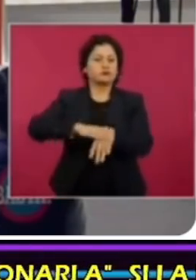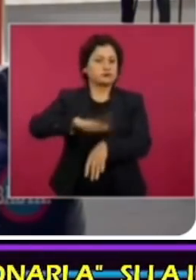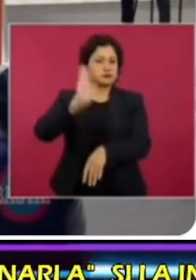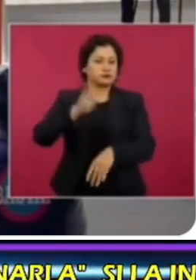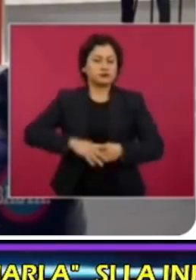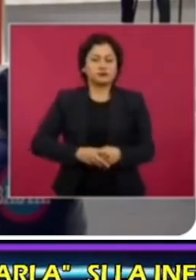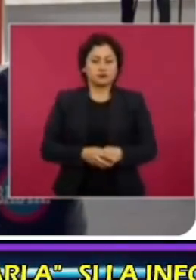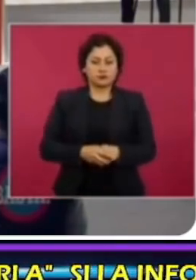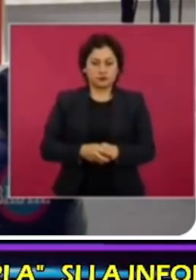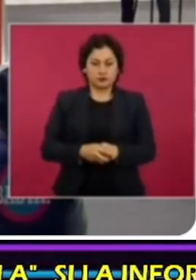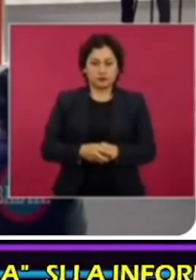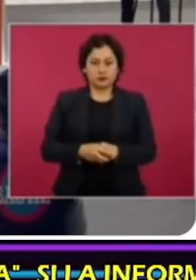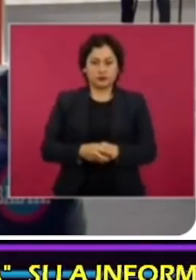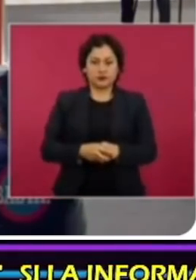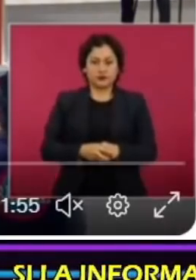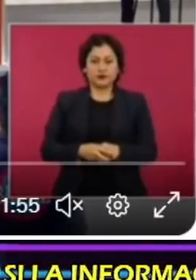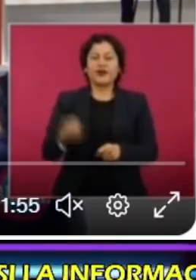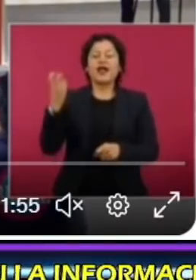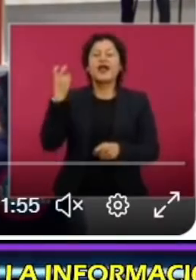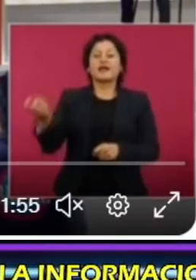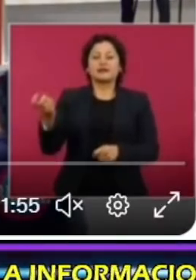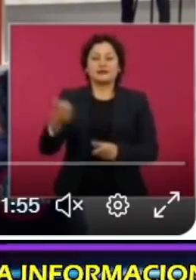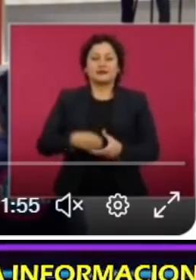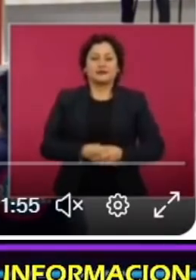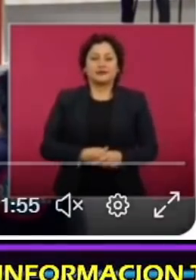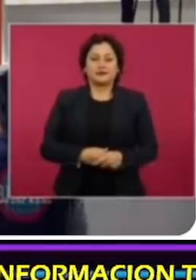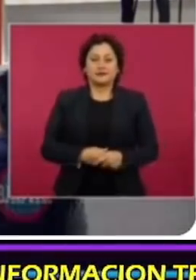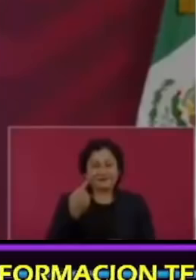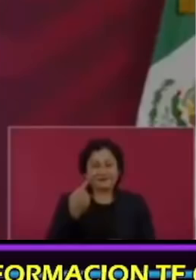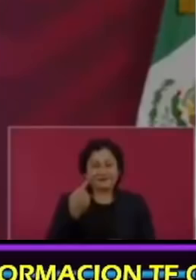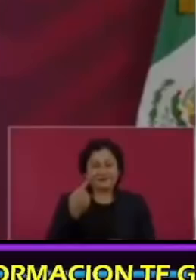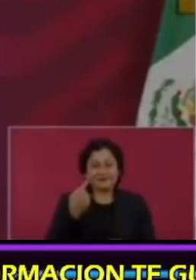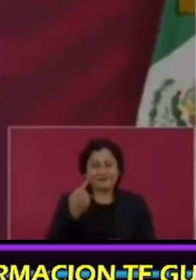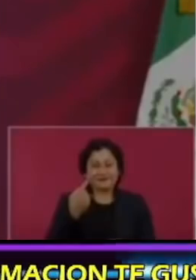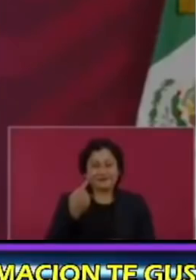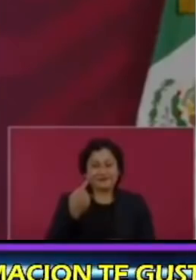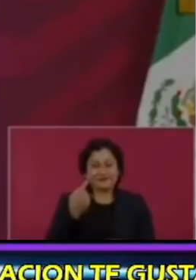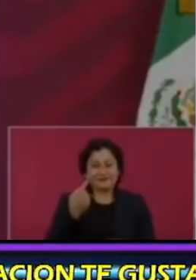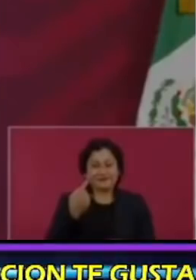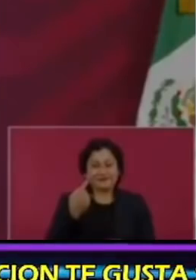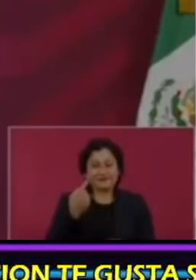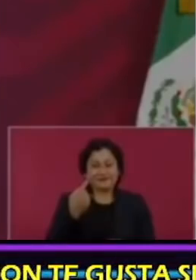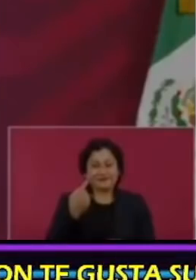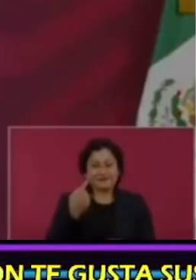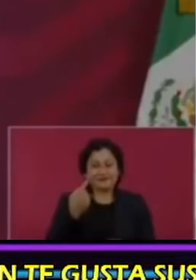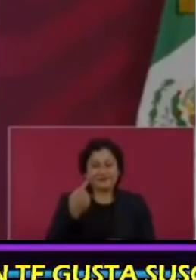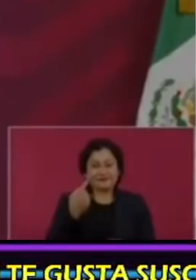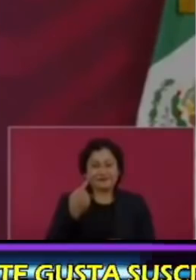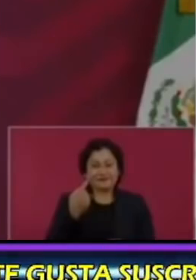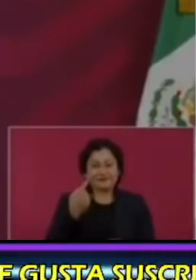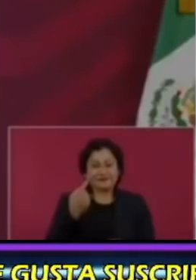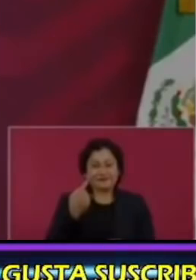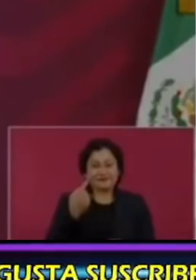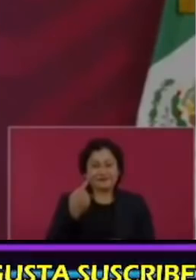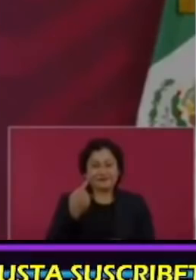dice AMLO y reitera que conservadores están moralmente derrotados. Esto es lo que había comentado el presidente el día de hoy,